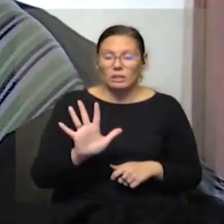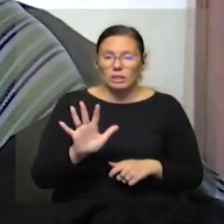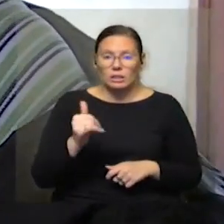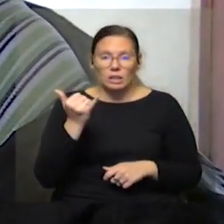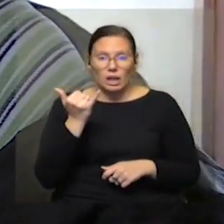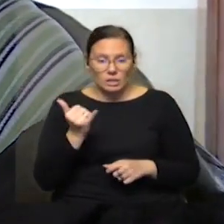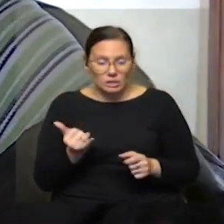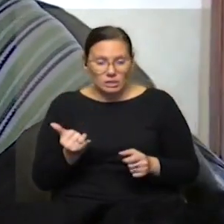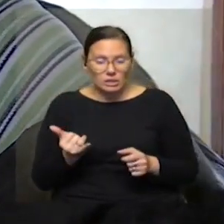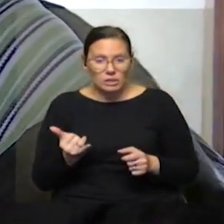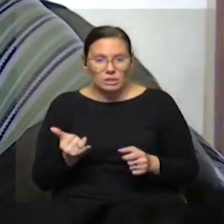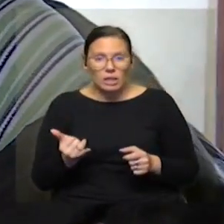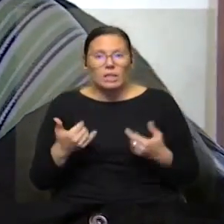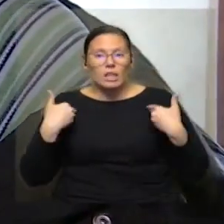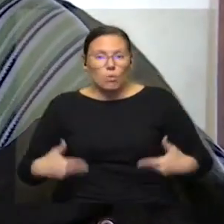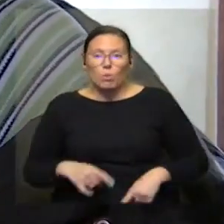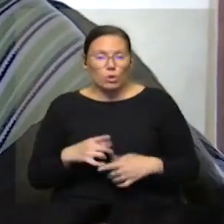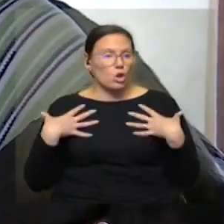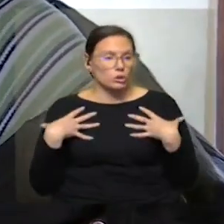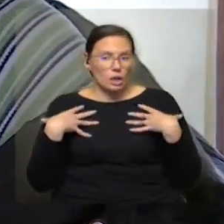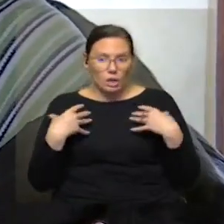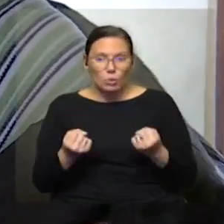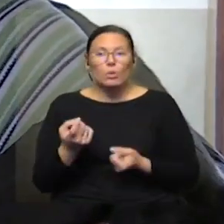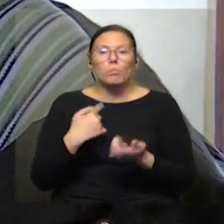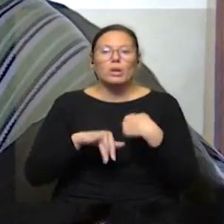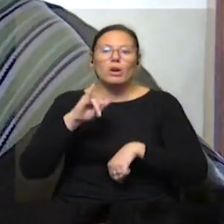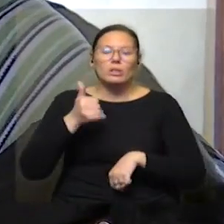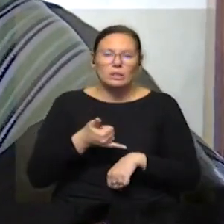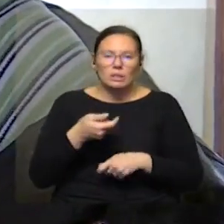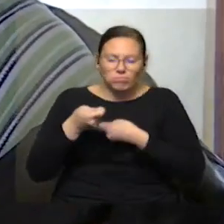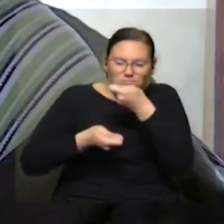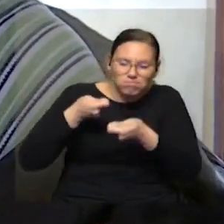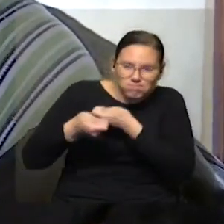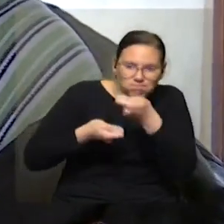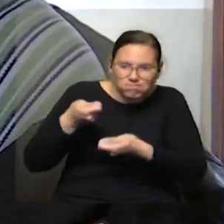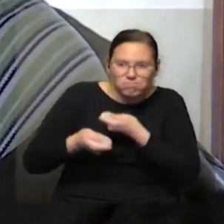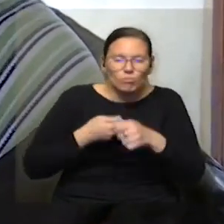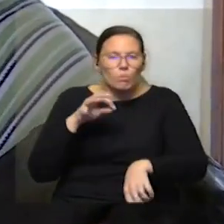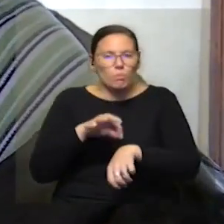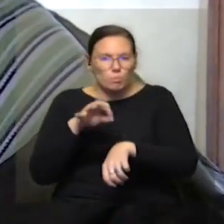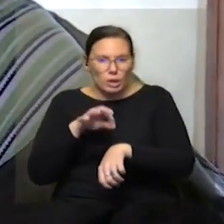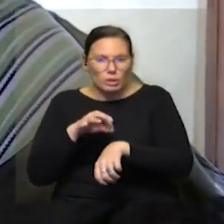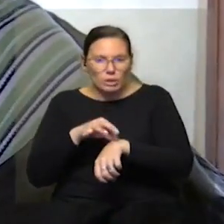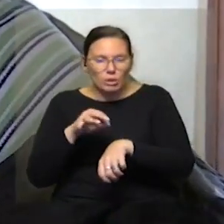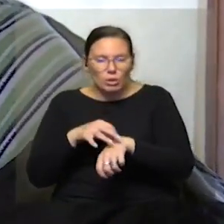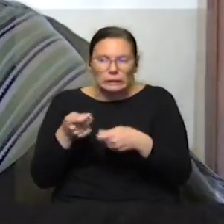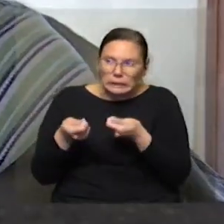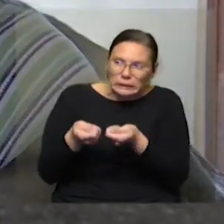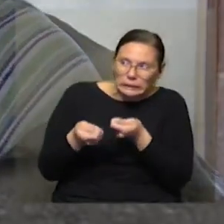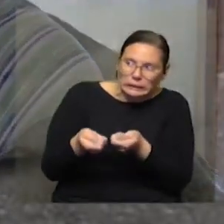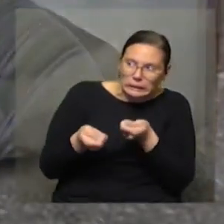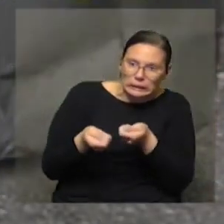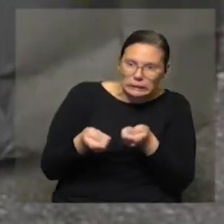no repercuten a nivel de salud, pero sí lo hacen las intervenciones médicas a las que nos someten